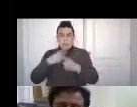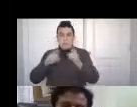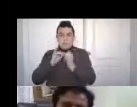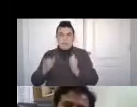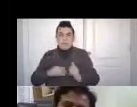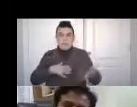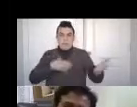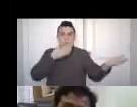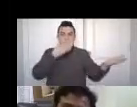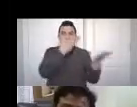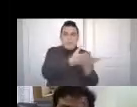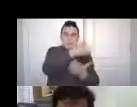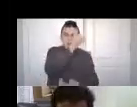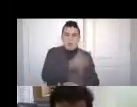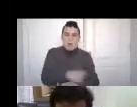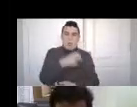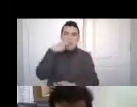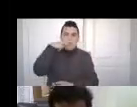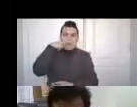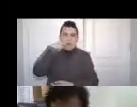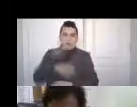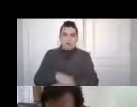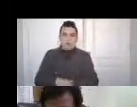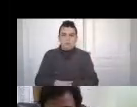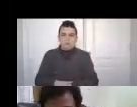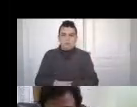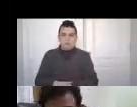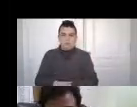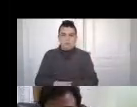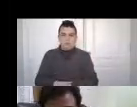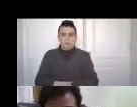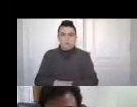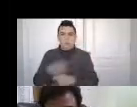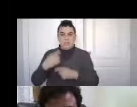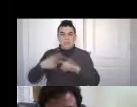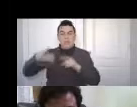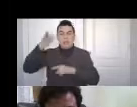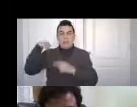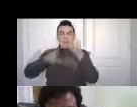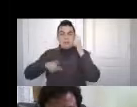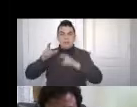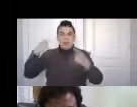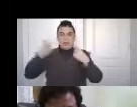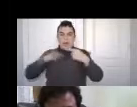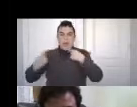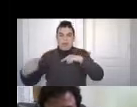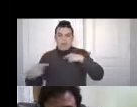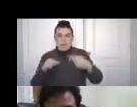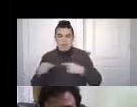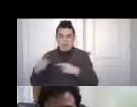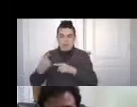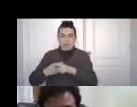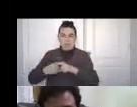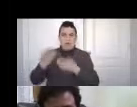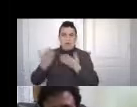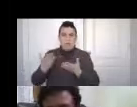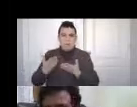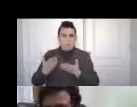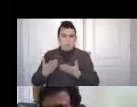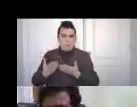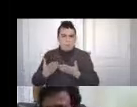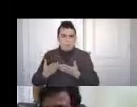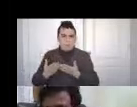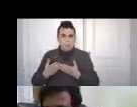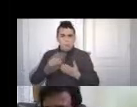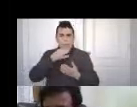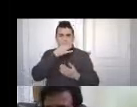¿Sí? Y esto fue un tema de discusión durante mucho tiempo, de poder zanjar de que era un virus